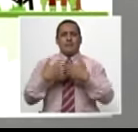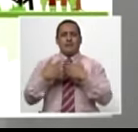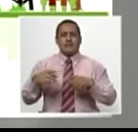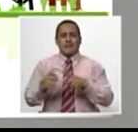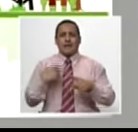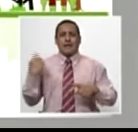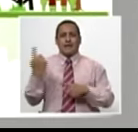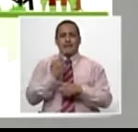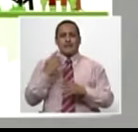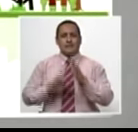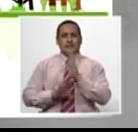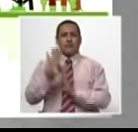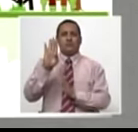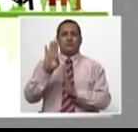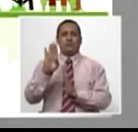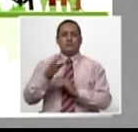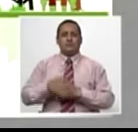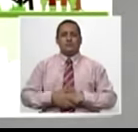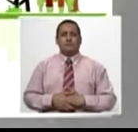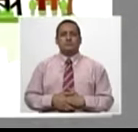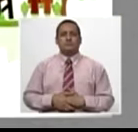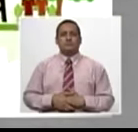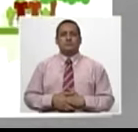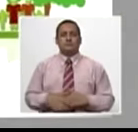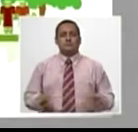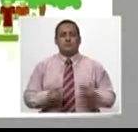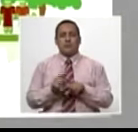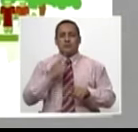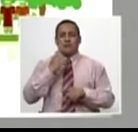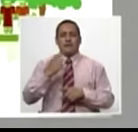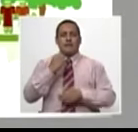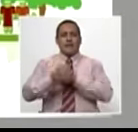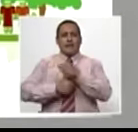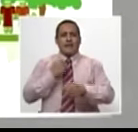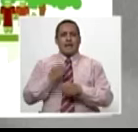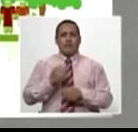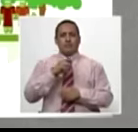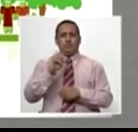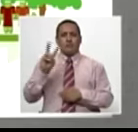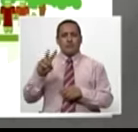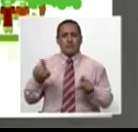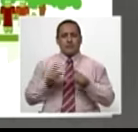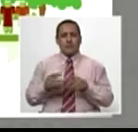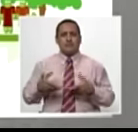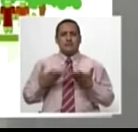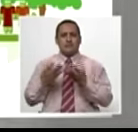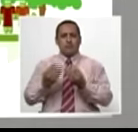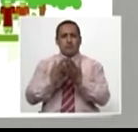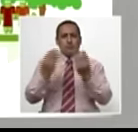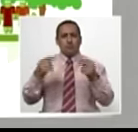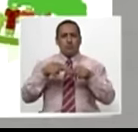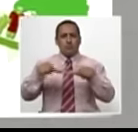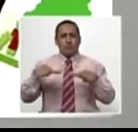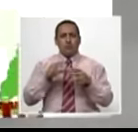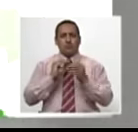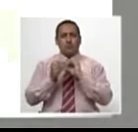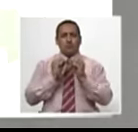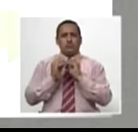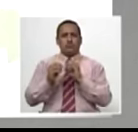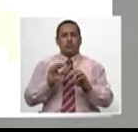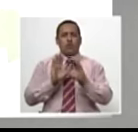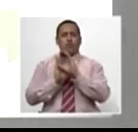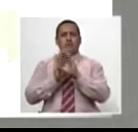corporaciones departamentales en desarrollo. Es en el 2002 que se volvió a añadir las regiones al